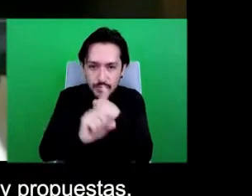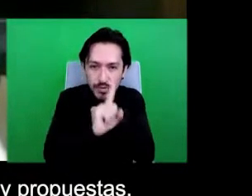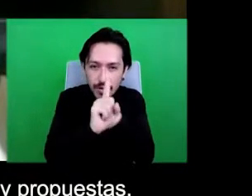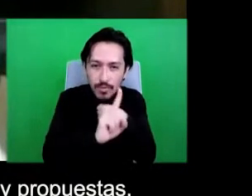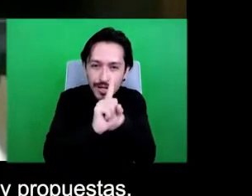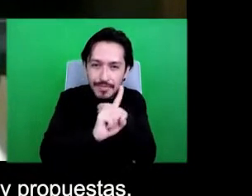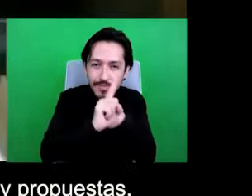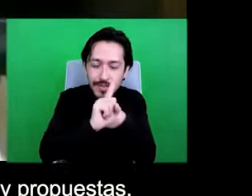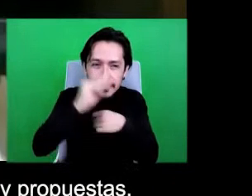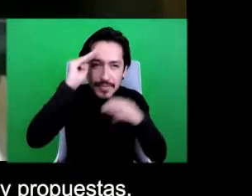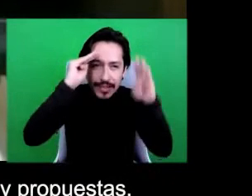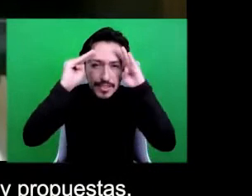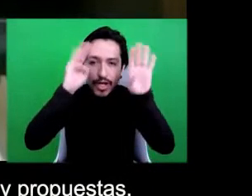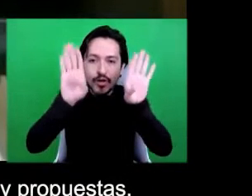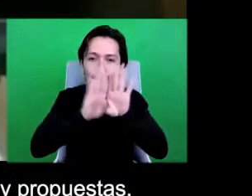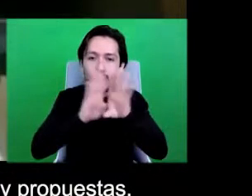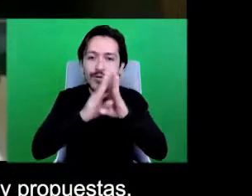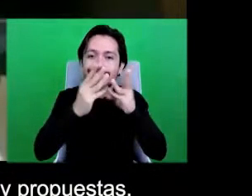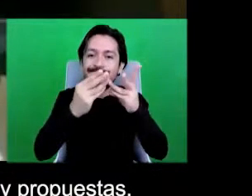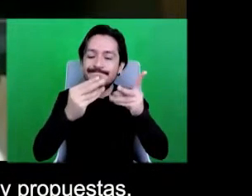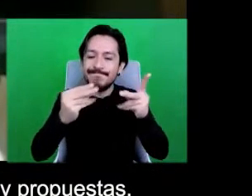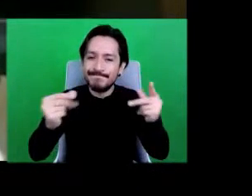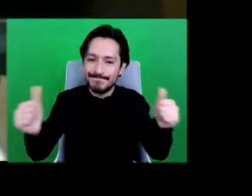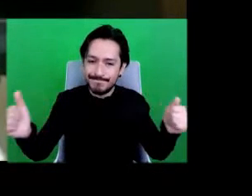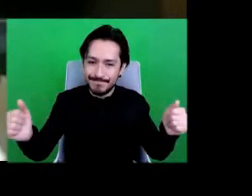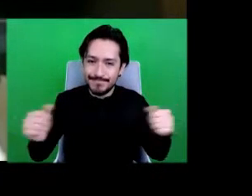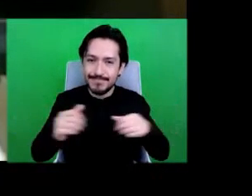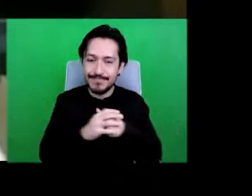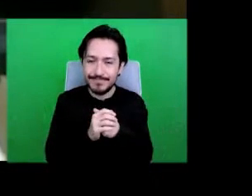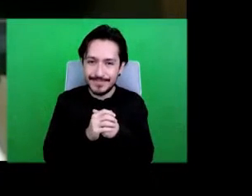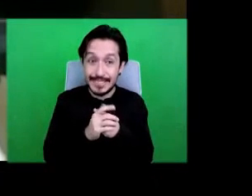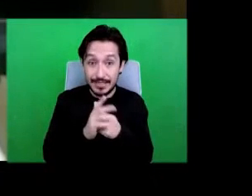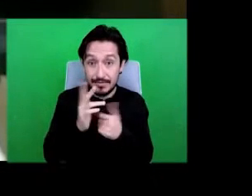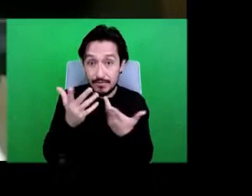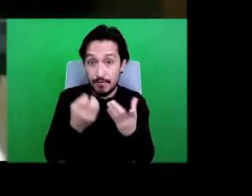nuevas maneras de ver la cultura.